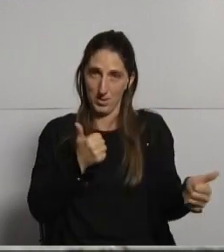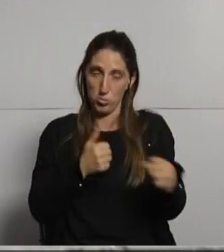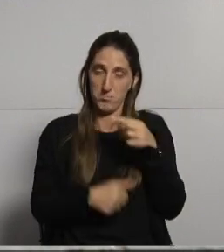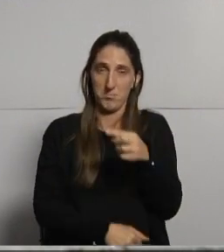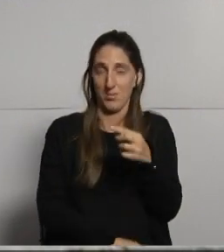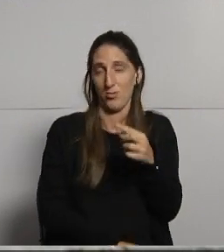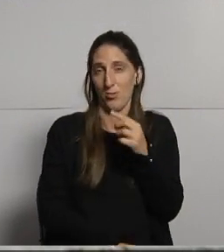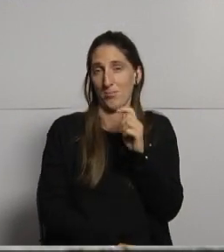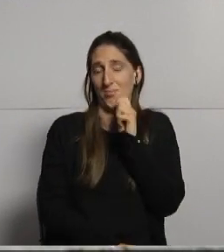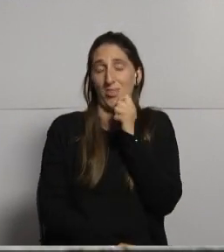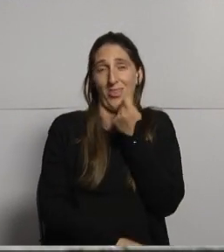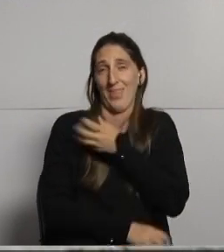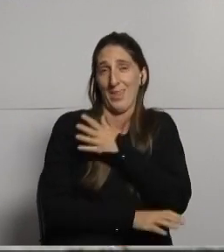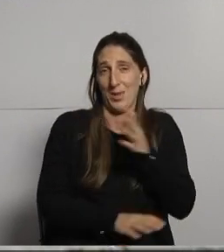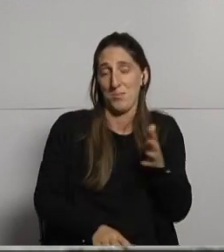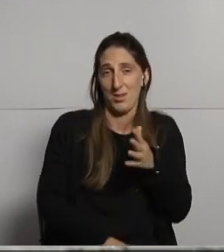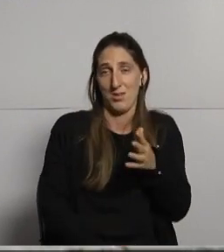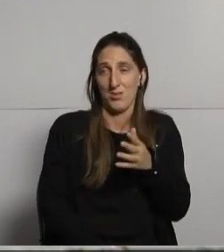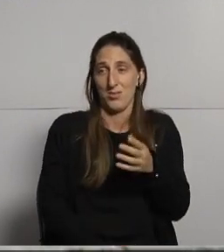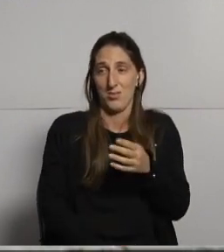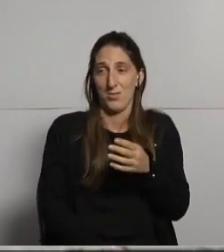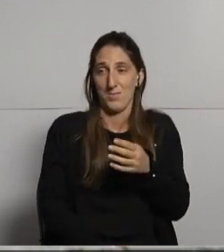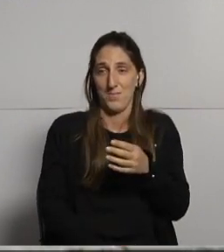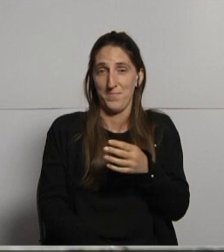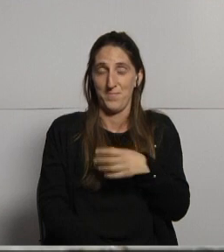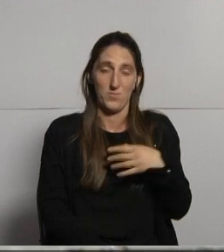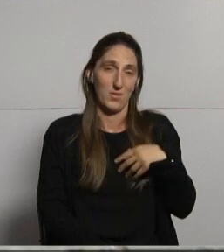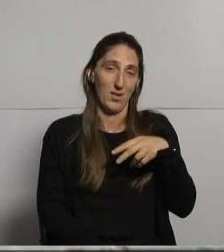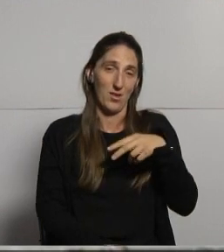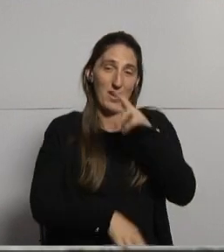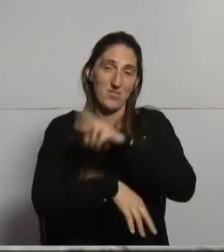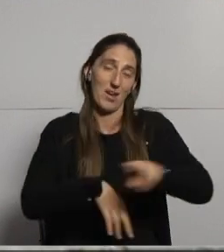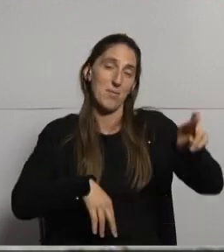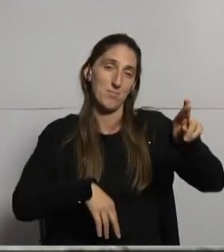pareció divino, es espectacular. Me imaginaba estando en la Rambla, quizás